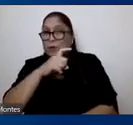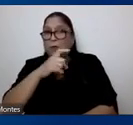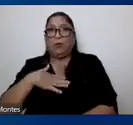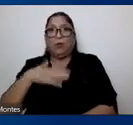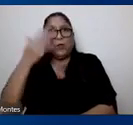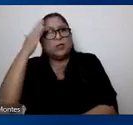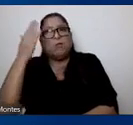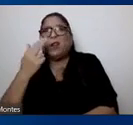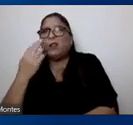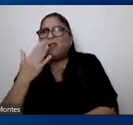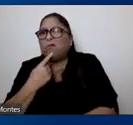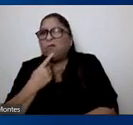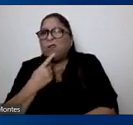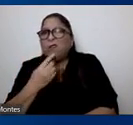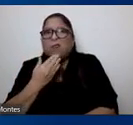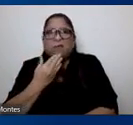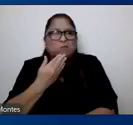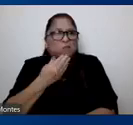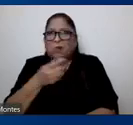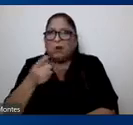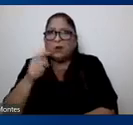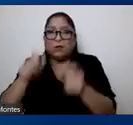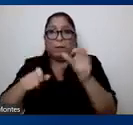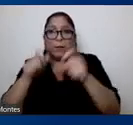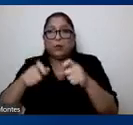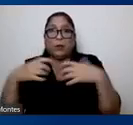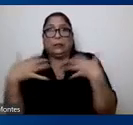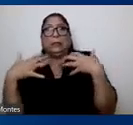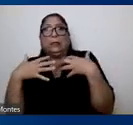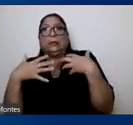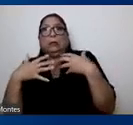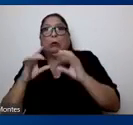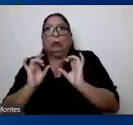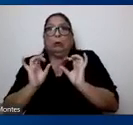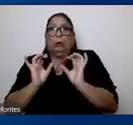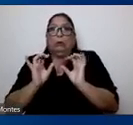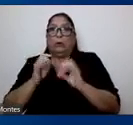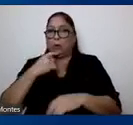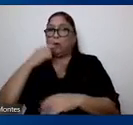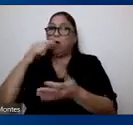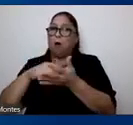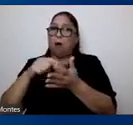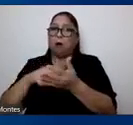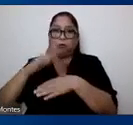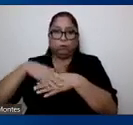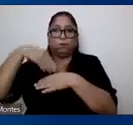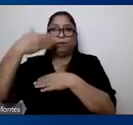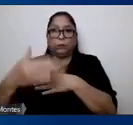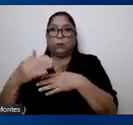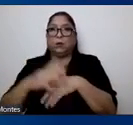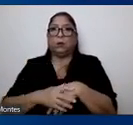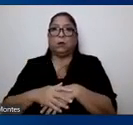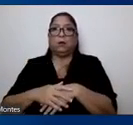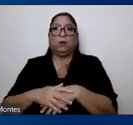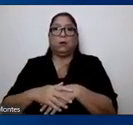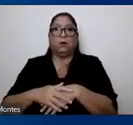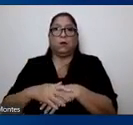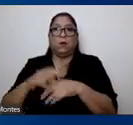Y la confusión generalizaba pues el terror y el miedo. Vamos a pasar a la siguiente sala, que es la